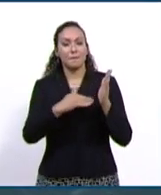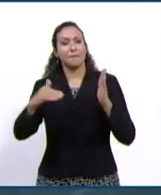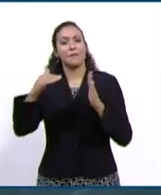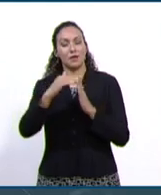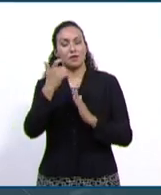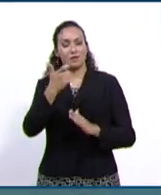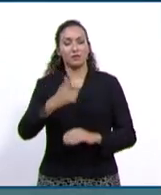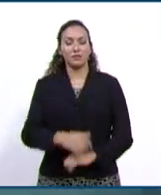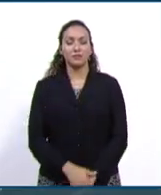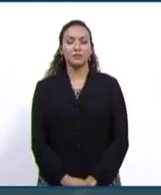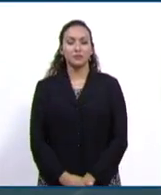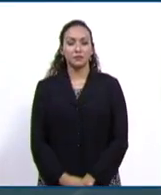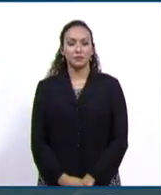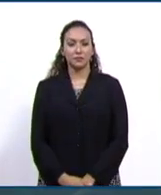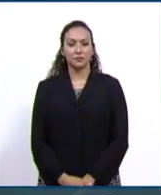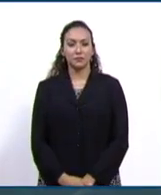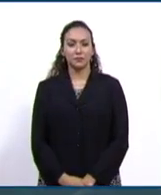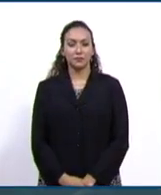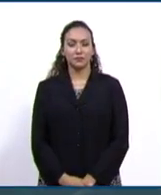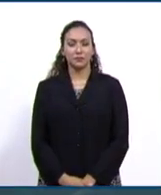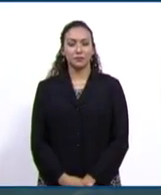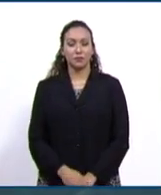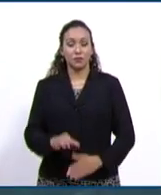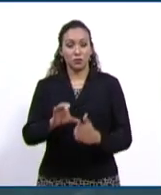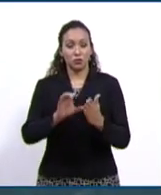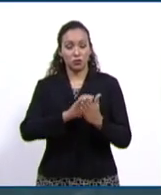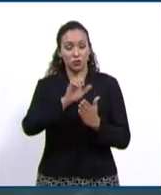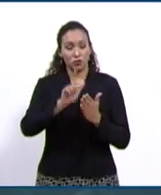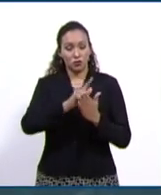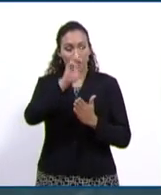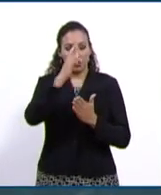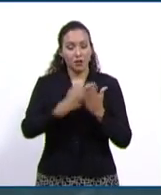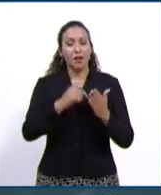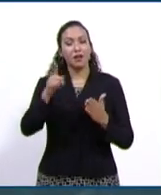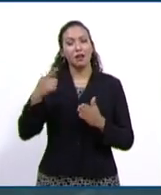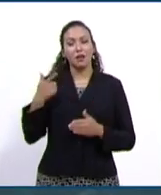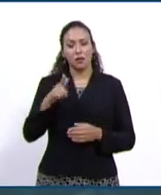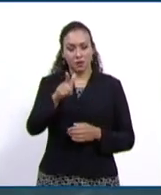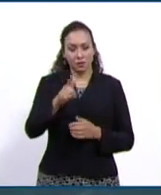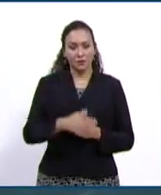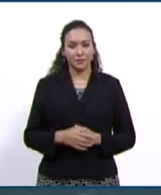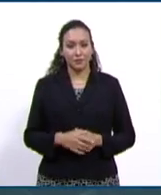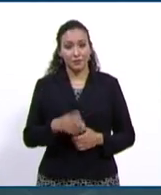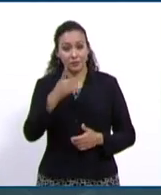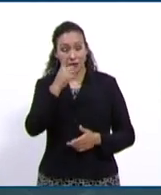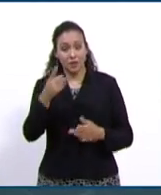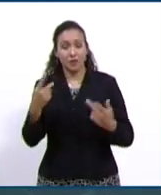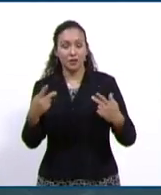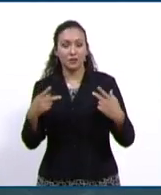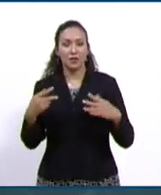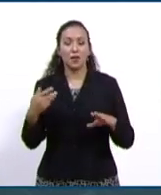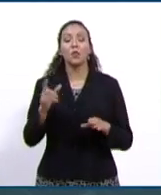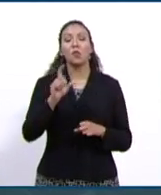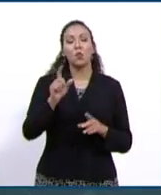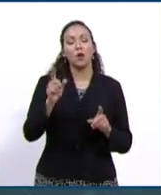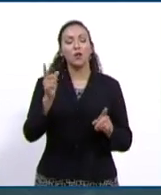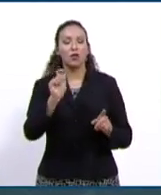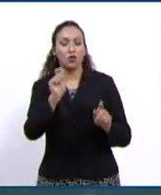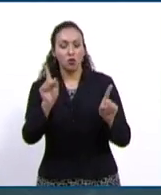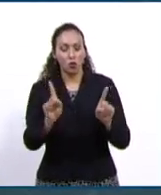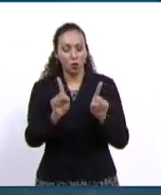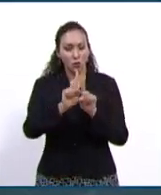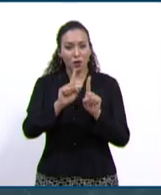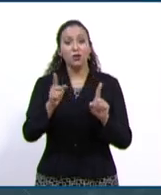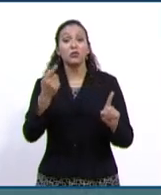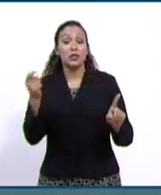pesos. Es constitucional disposición de Guanajuato que considera las agresiones en el noviazgo como violencia